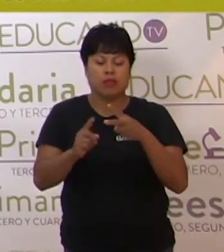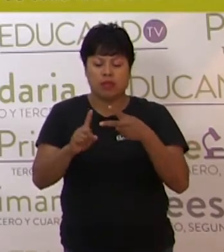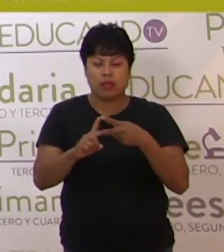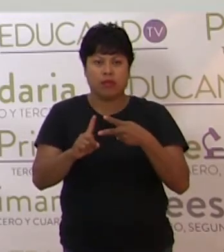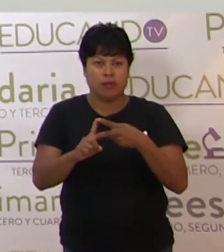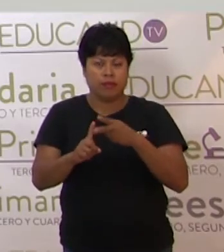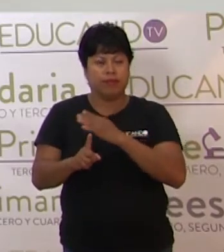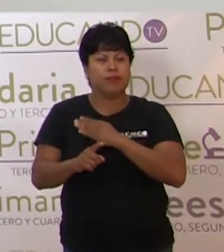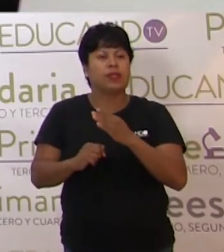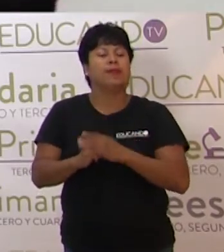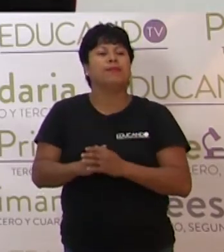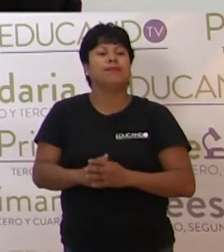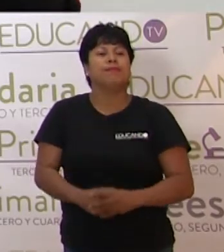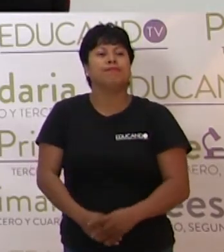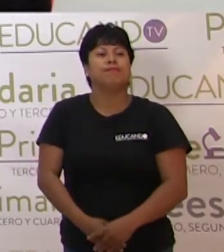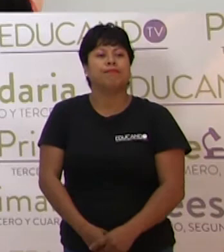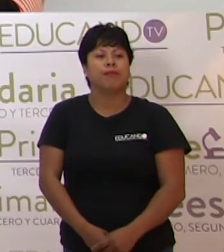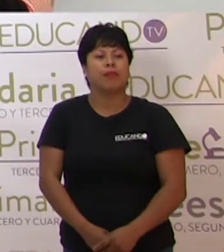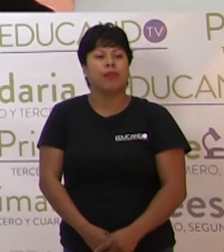bueno vamos a